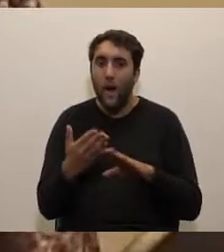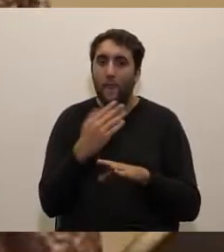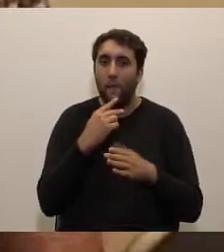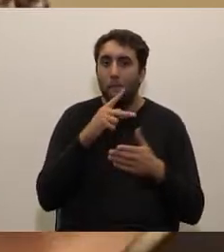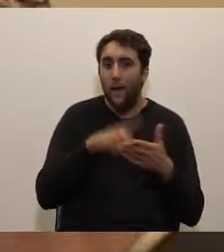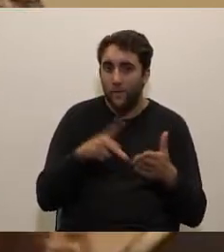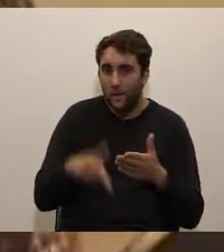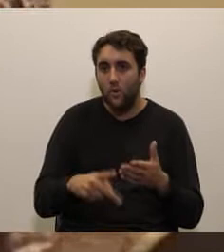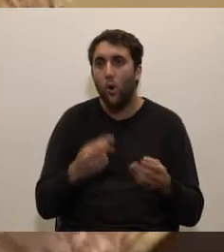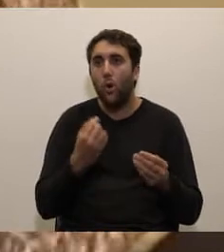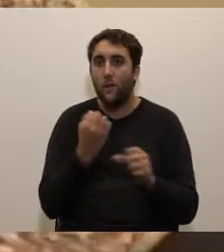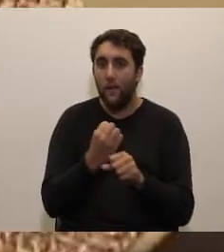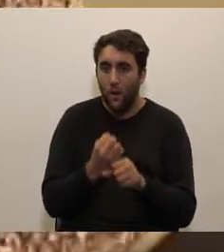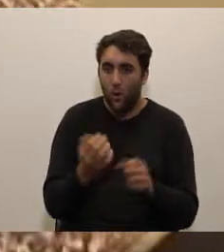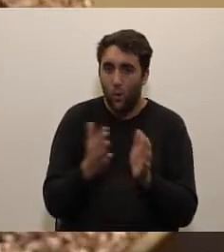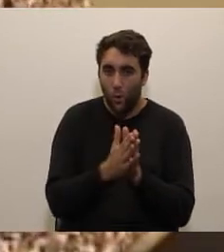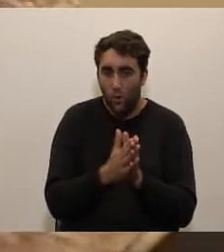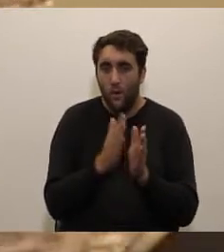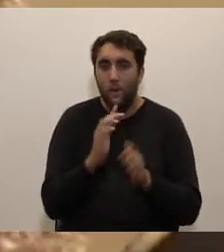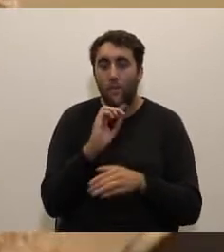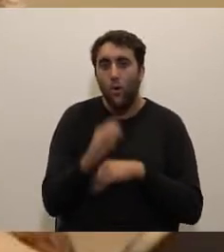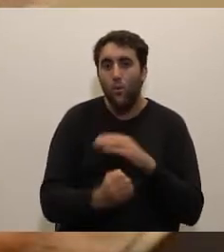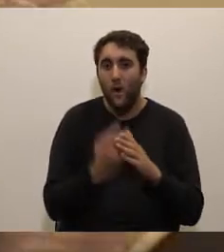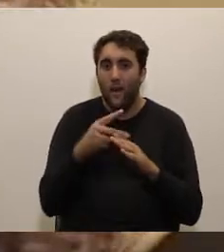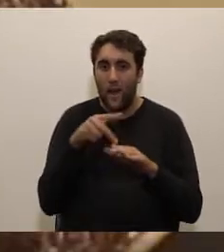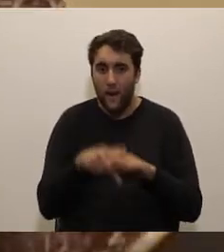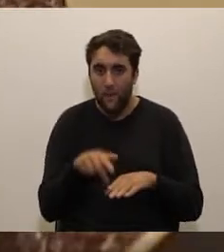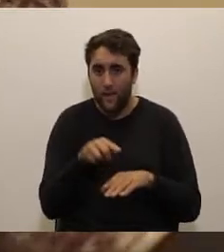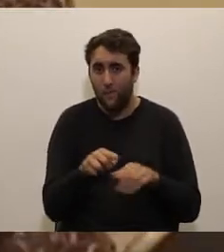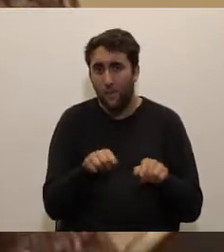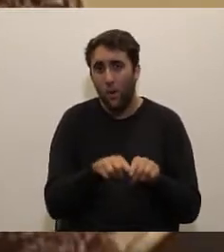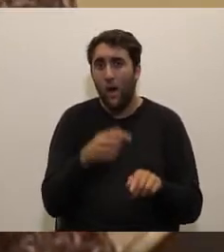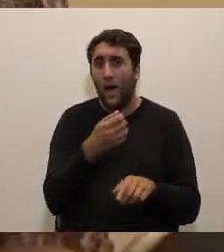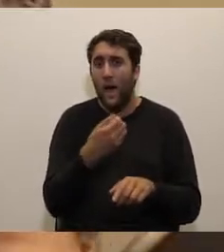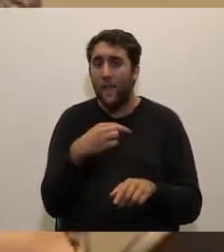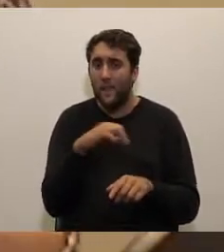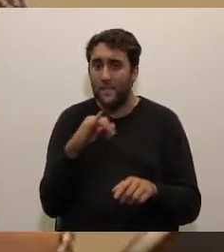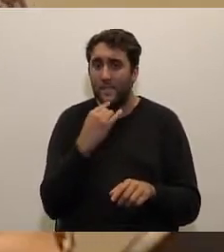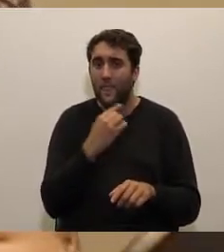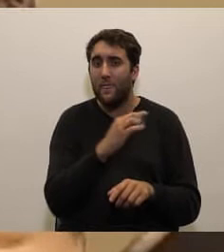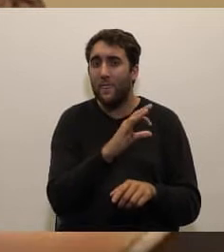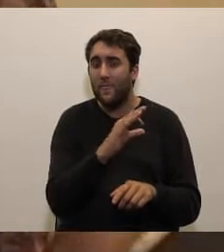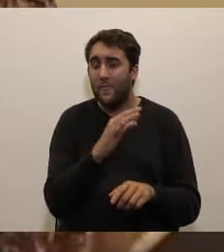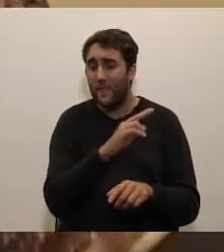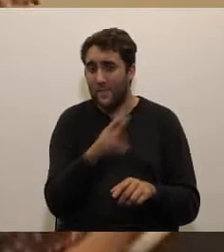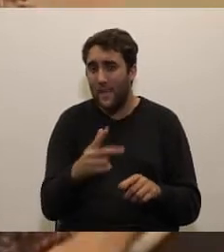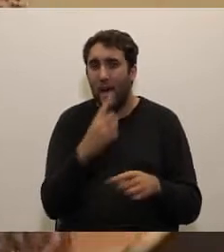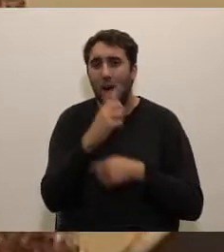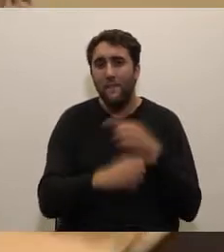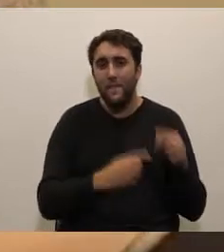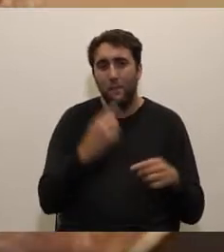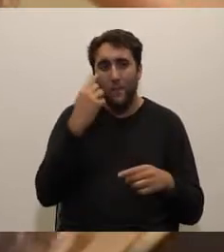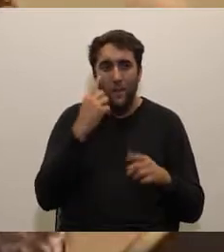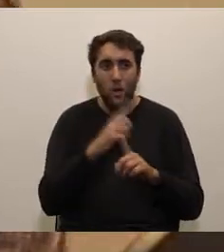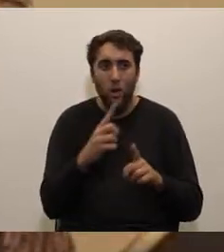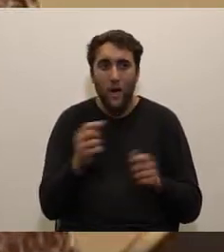de colaboración, de creatividad y de generar herramientas, como decía el Chino, que aunque a veces puede parecer que no son las herramientas